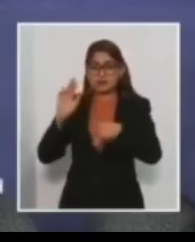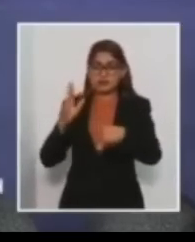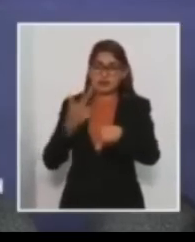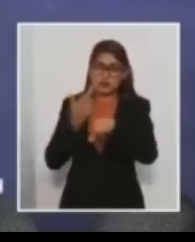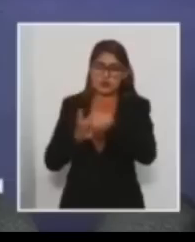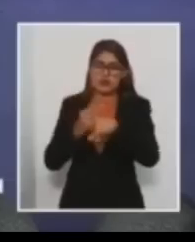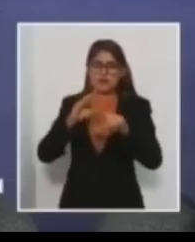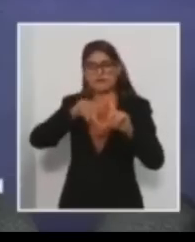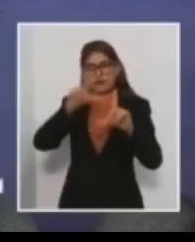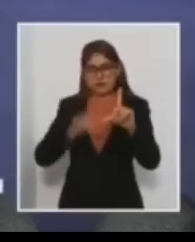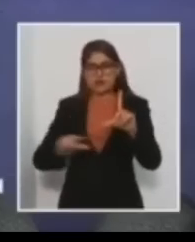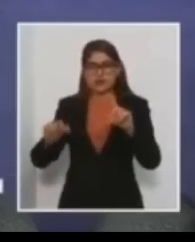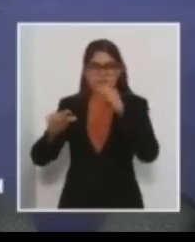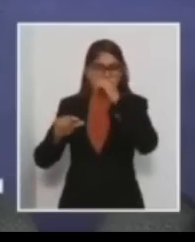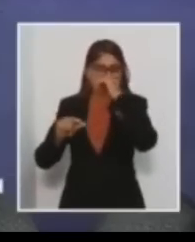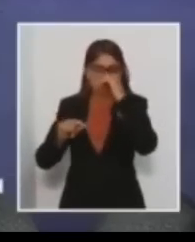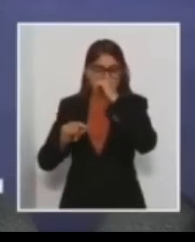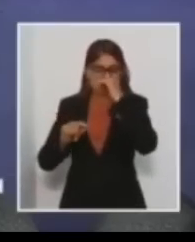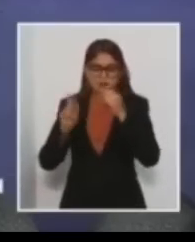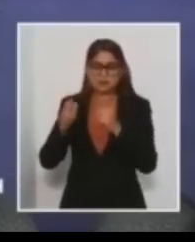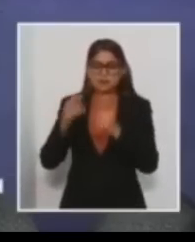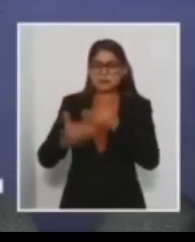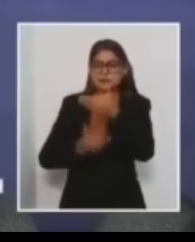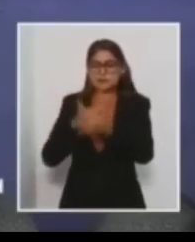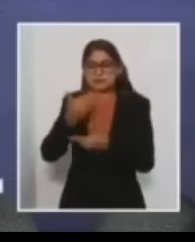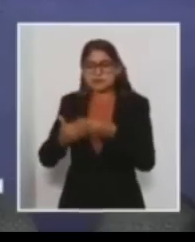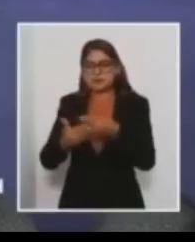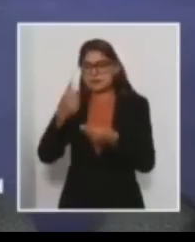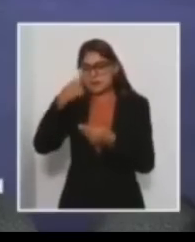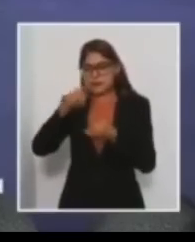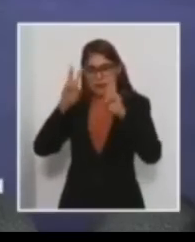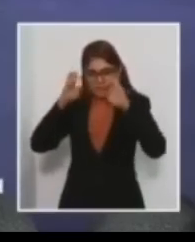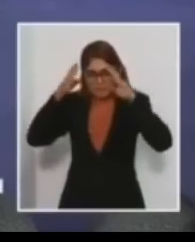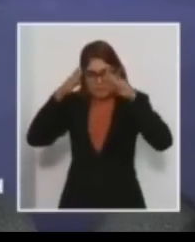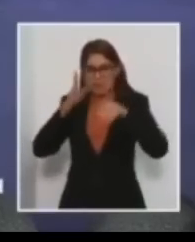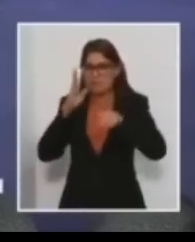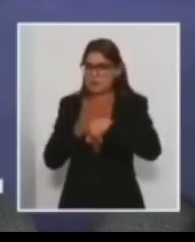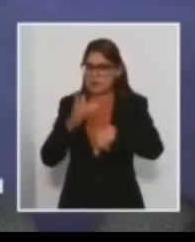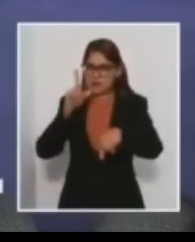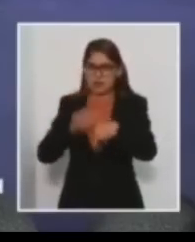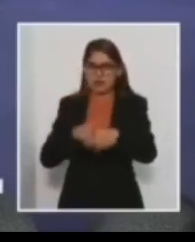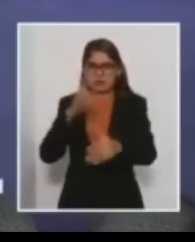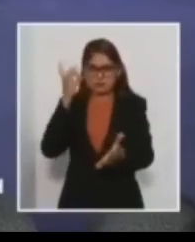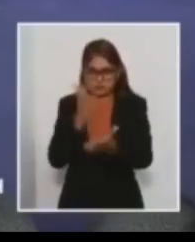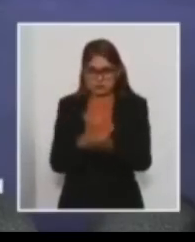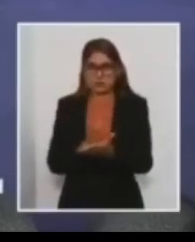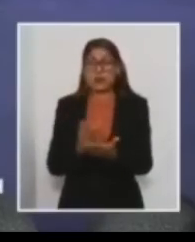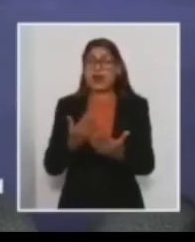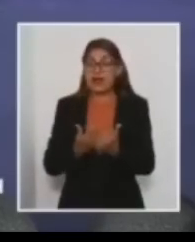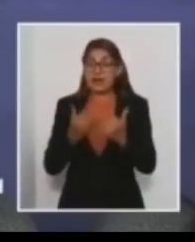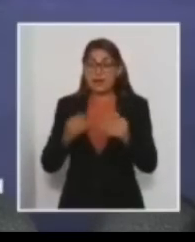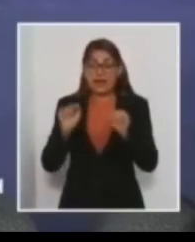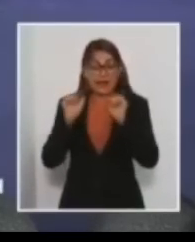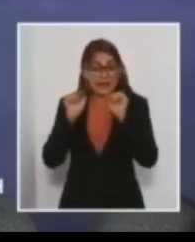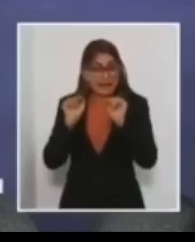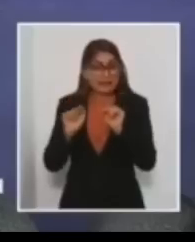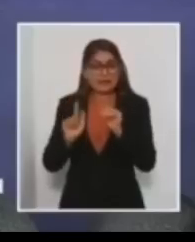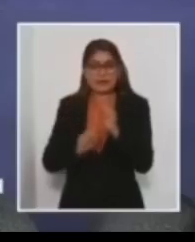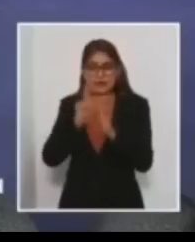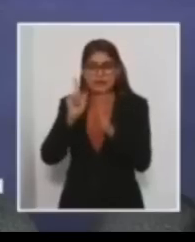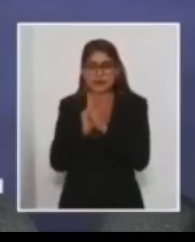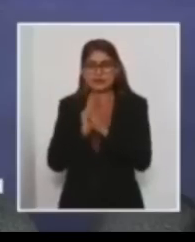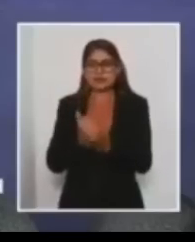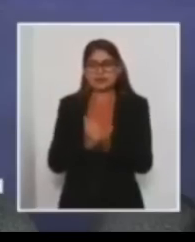prestaba exclusivamente el servicio de defensa penal. Es precisamente esta ley,